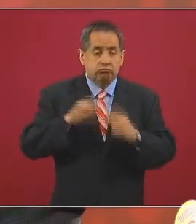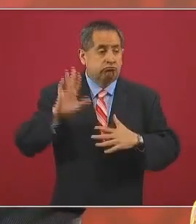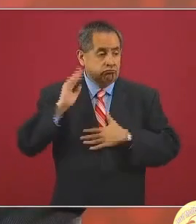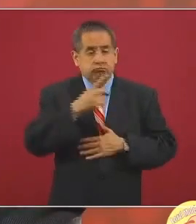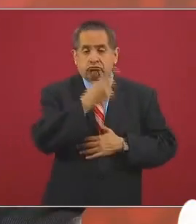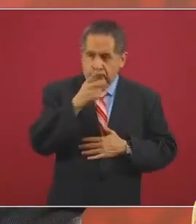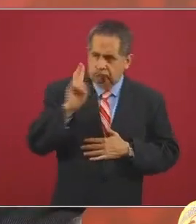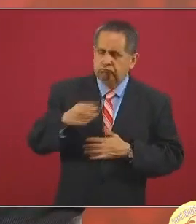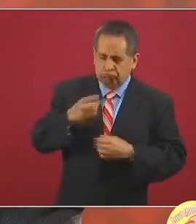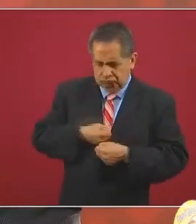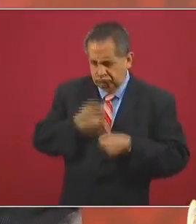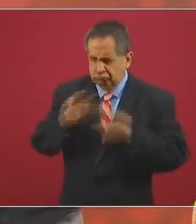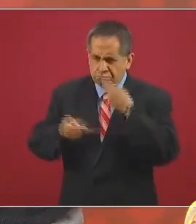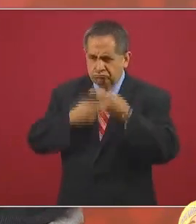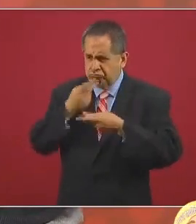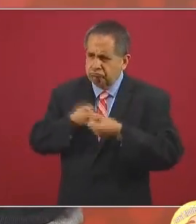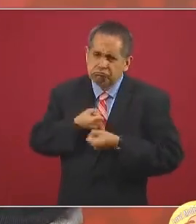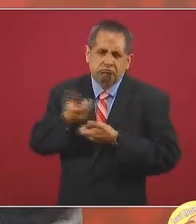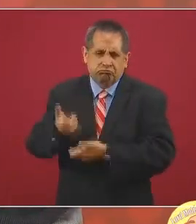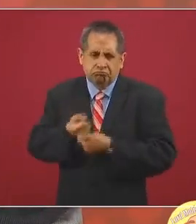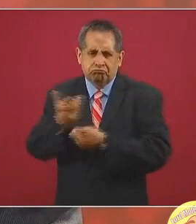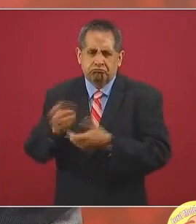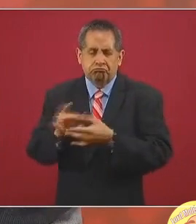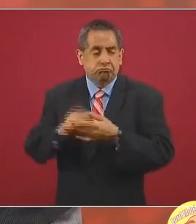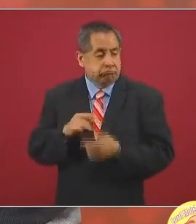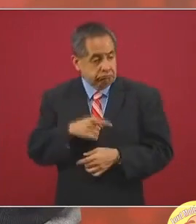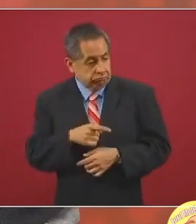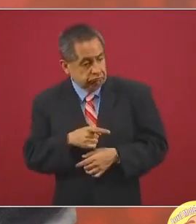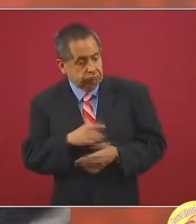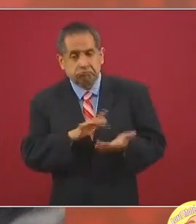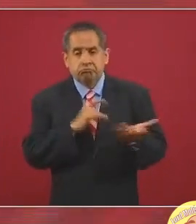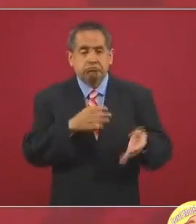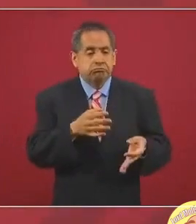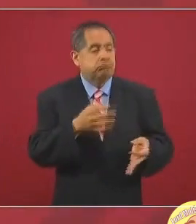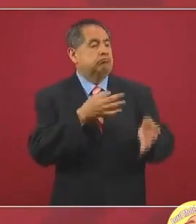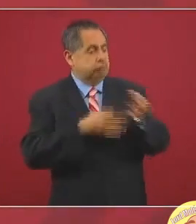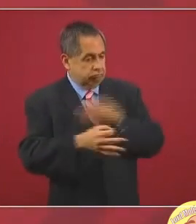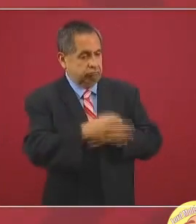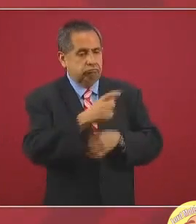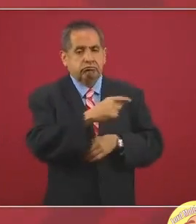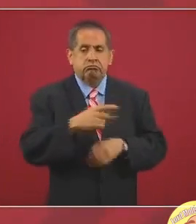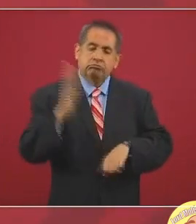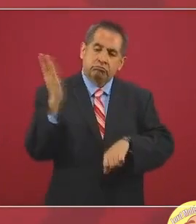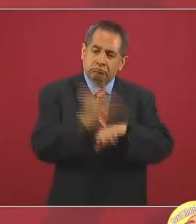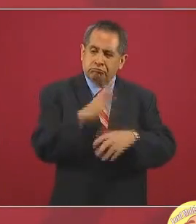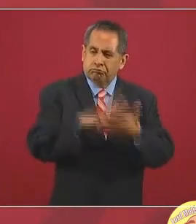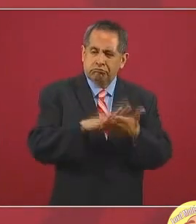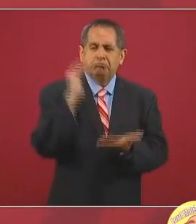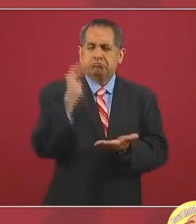Lozoya de dar la información a cambio de una reducción de